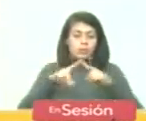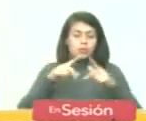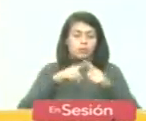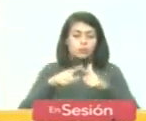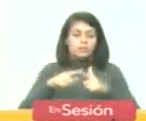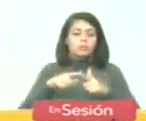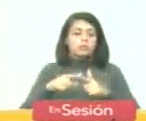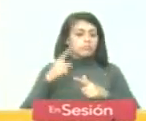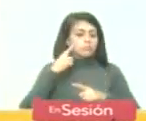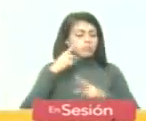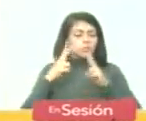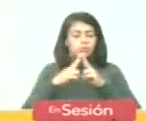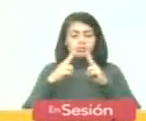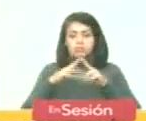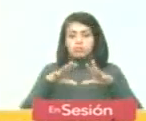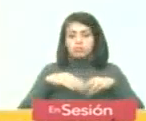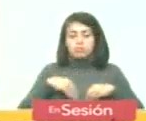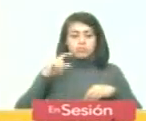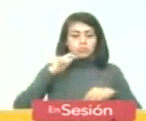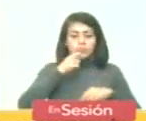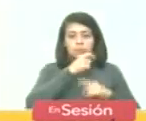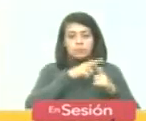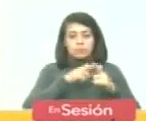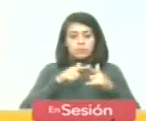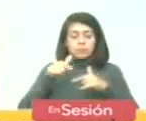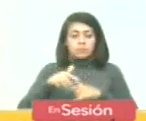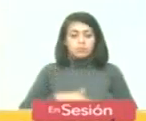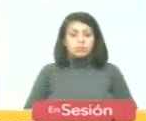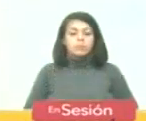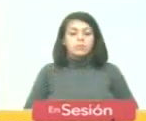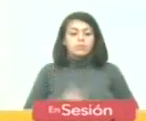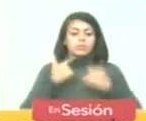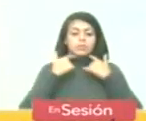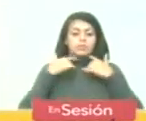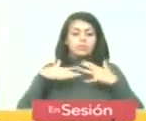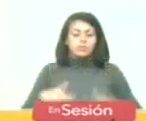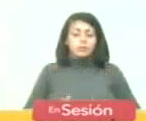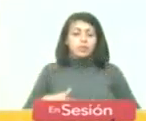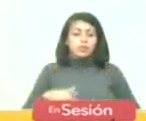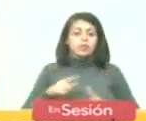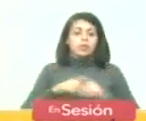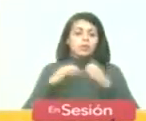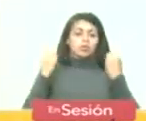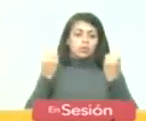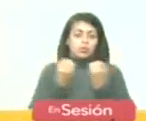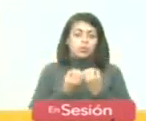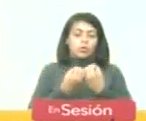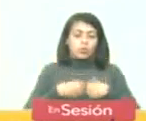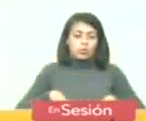se desconoce a Taiwán, quien pierde su curul en la Organización